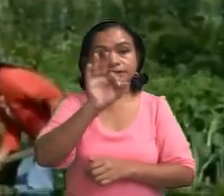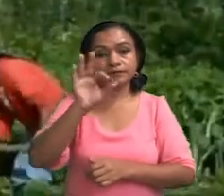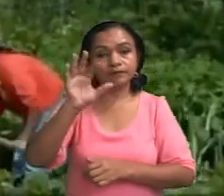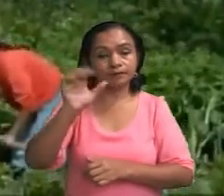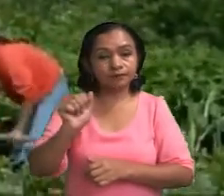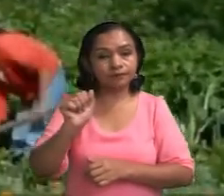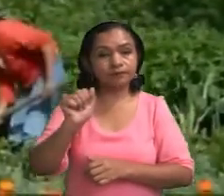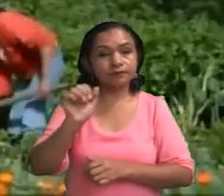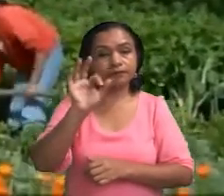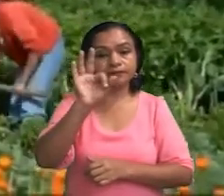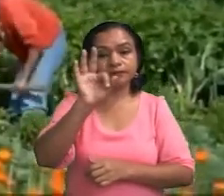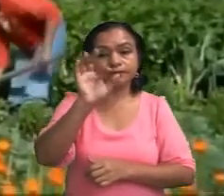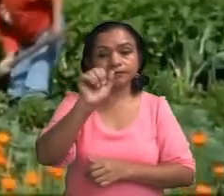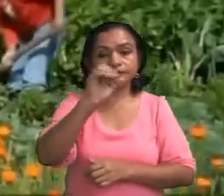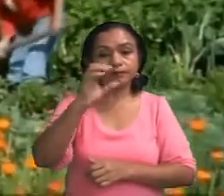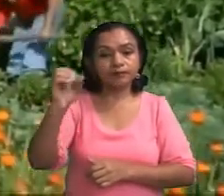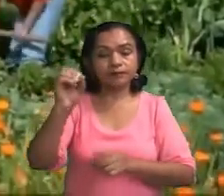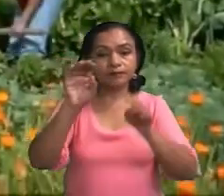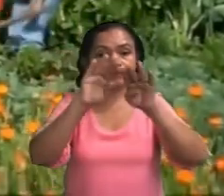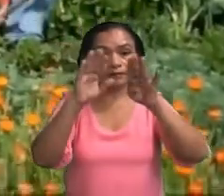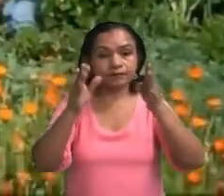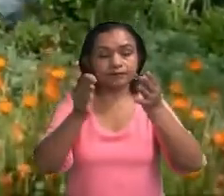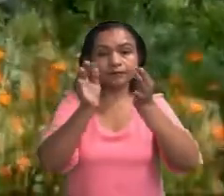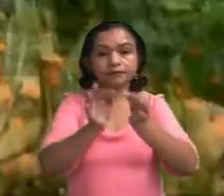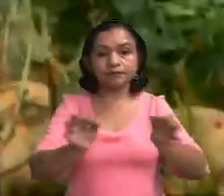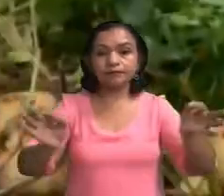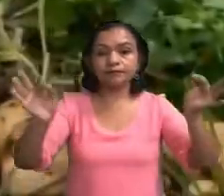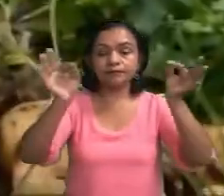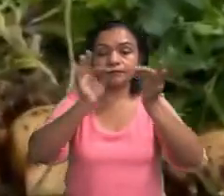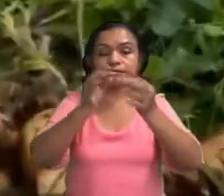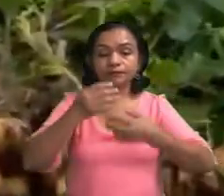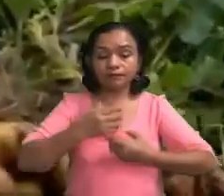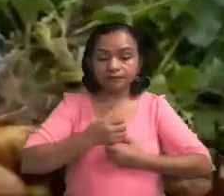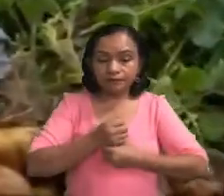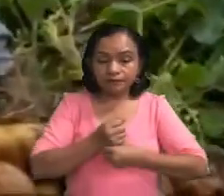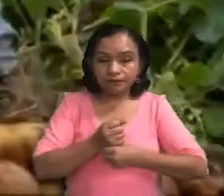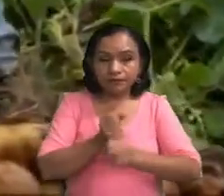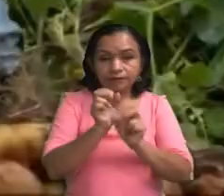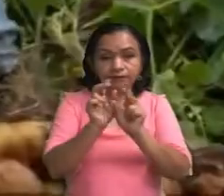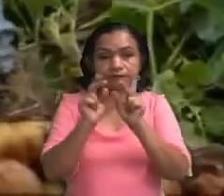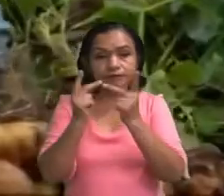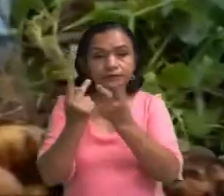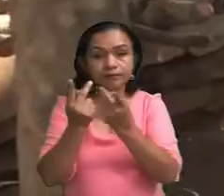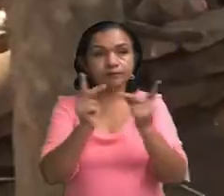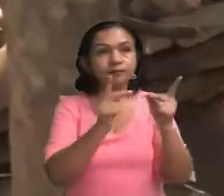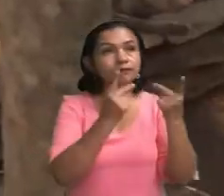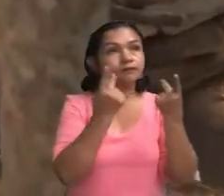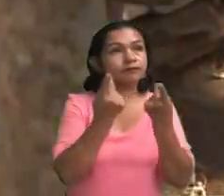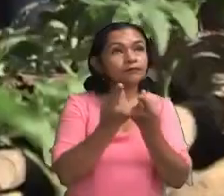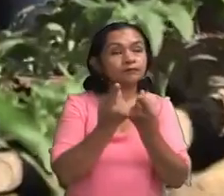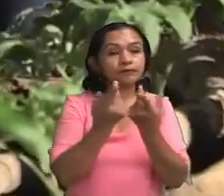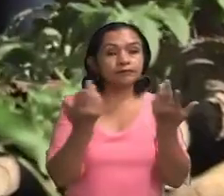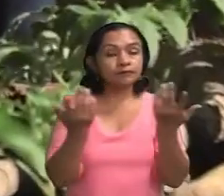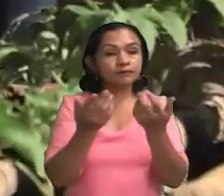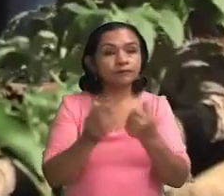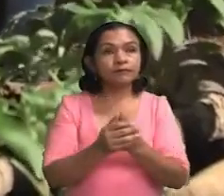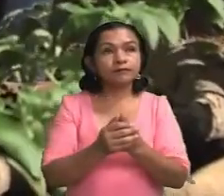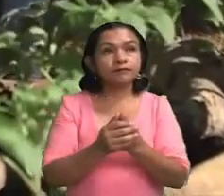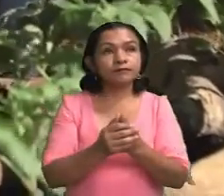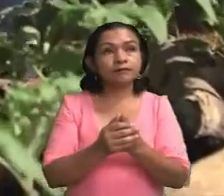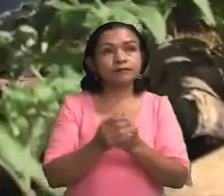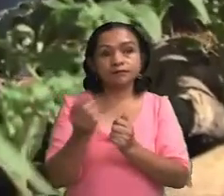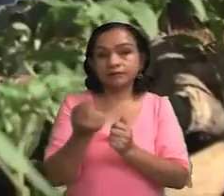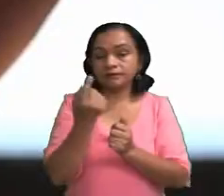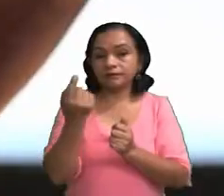Para la FAO, la mujer es fundamental en la erradicación del hambre de los pueblos. porque no